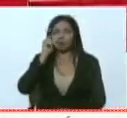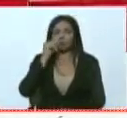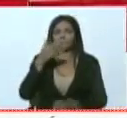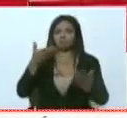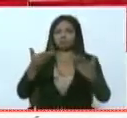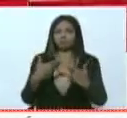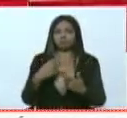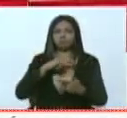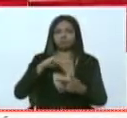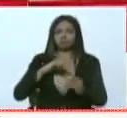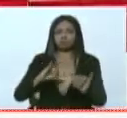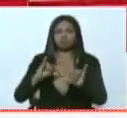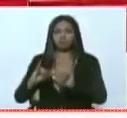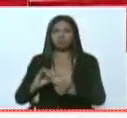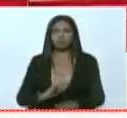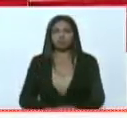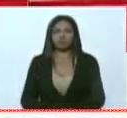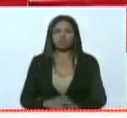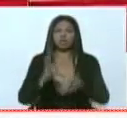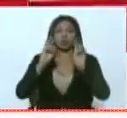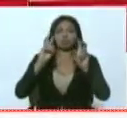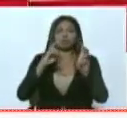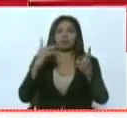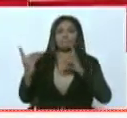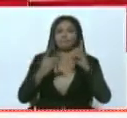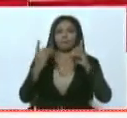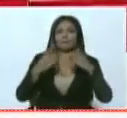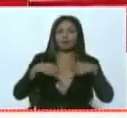reportes de los temas que debaten,